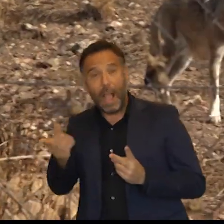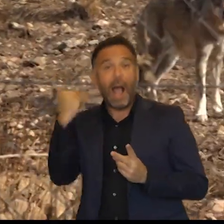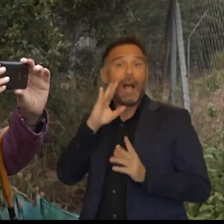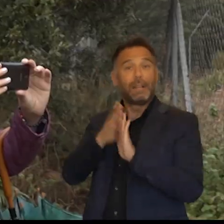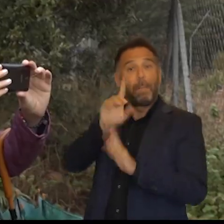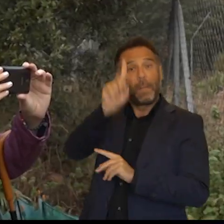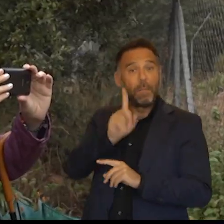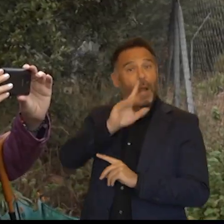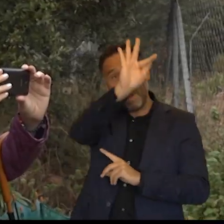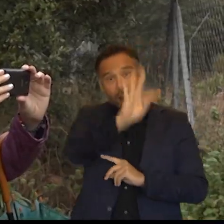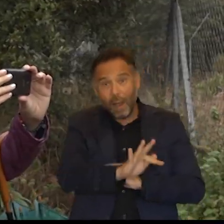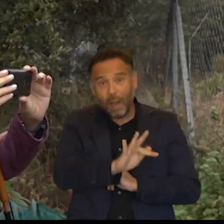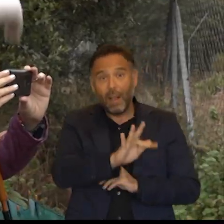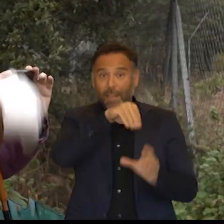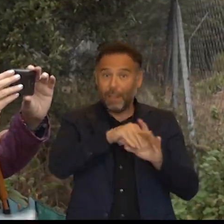estuvo dentro.